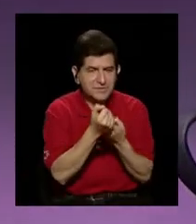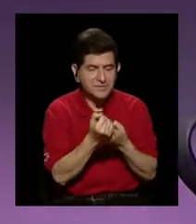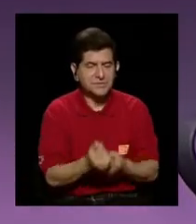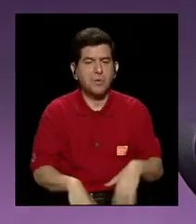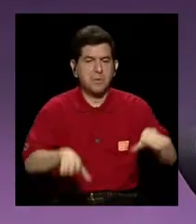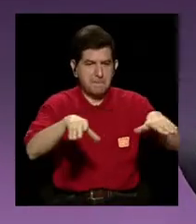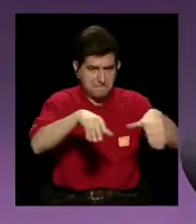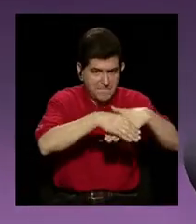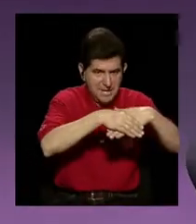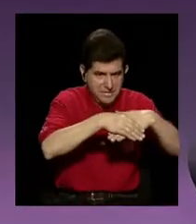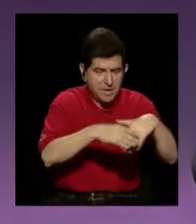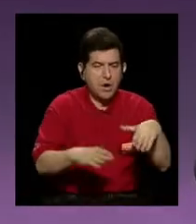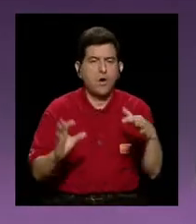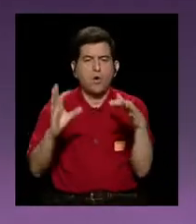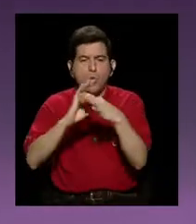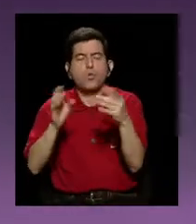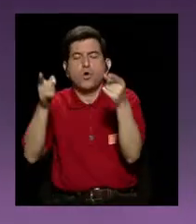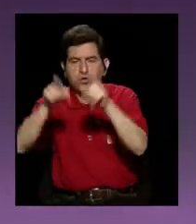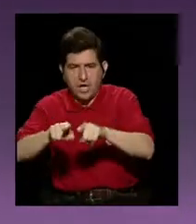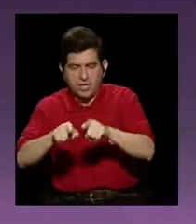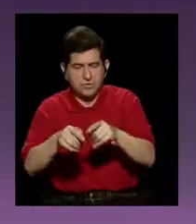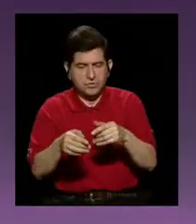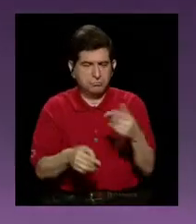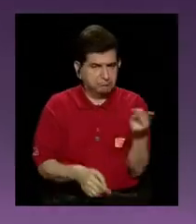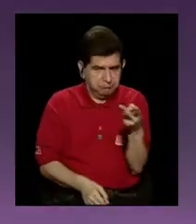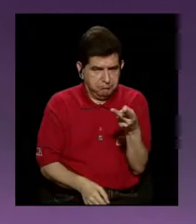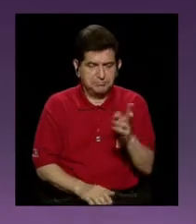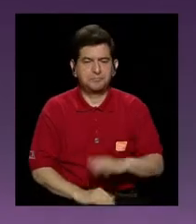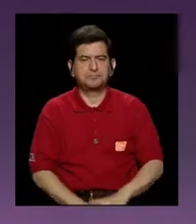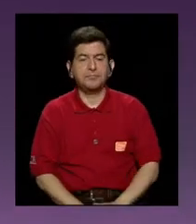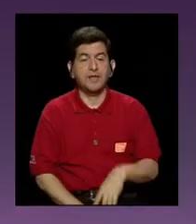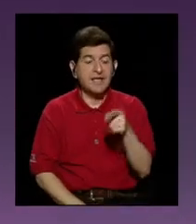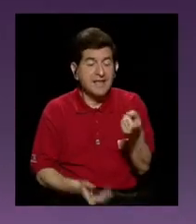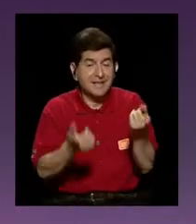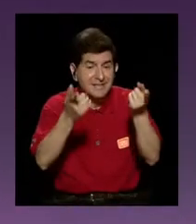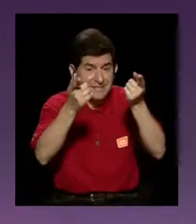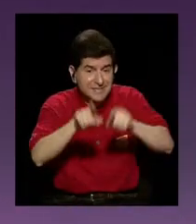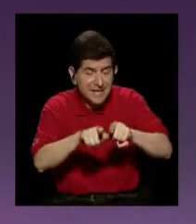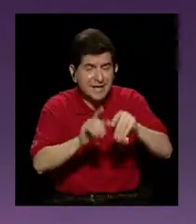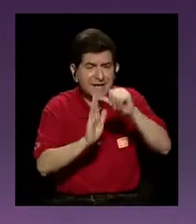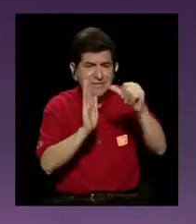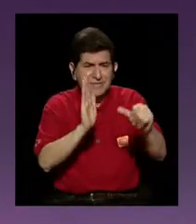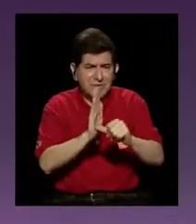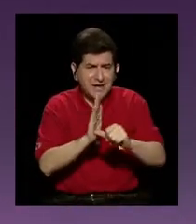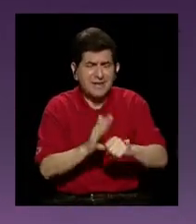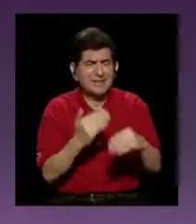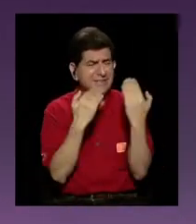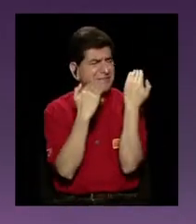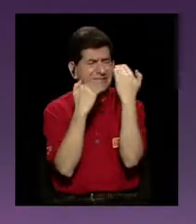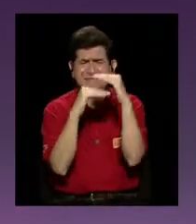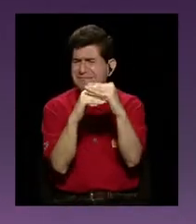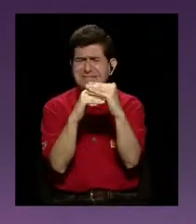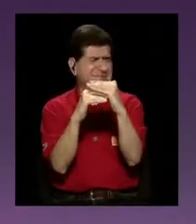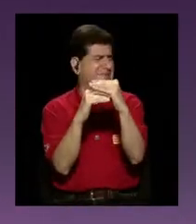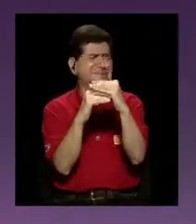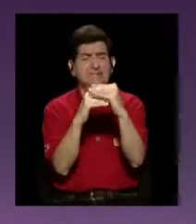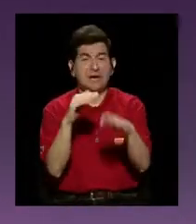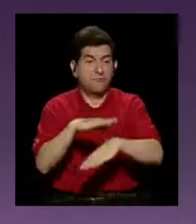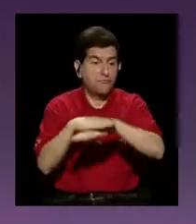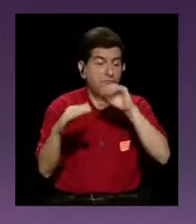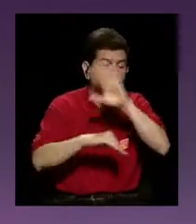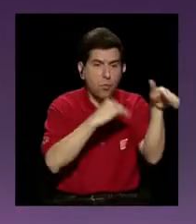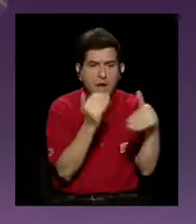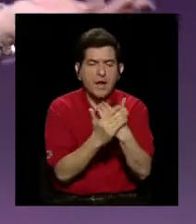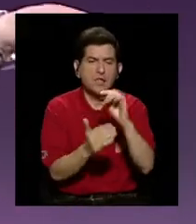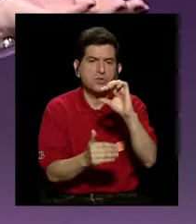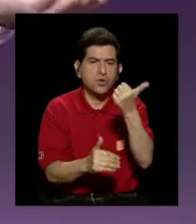casados o unión, probada o no probada. Y era una es un artículo muy restrictivo, dejaba